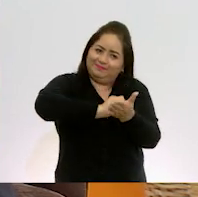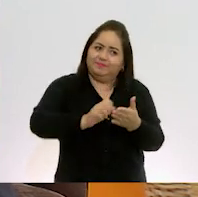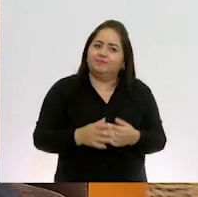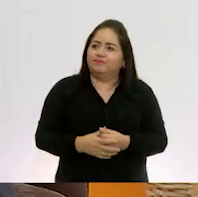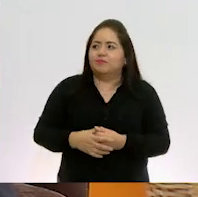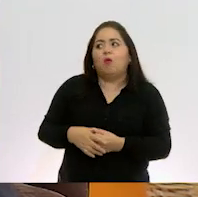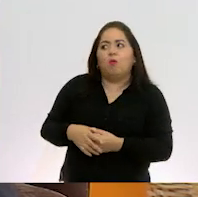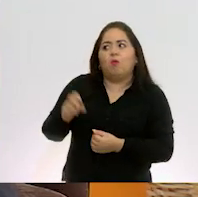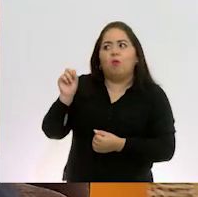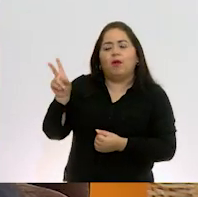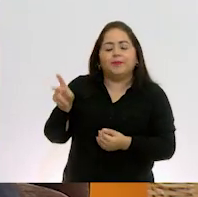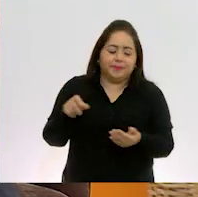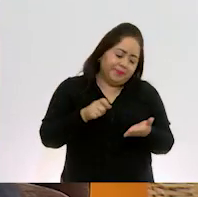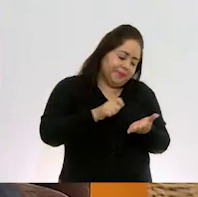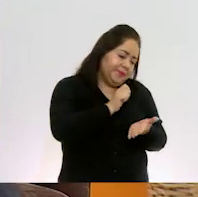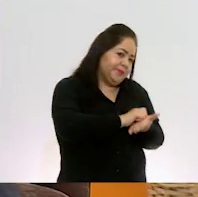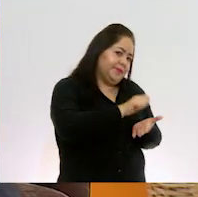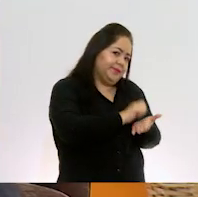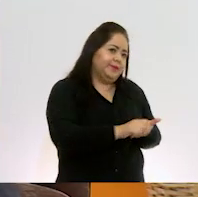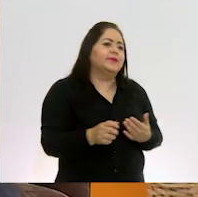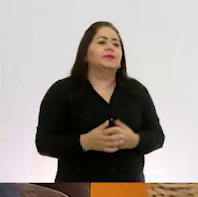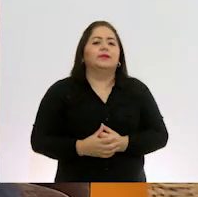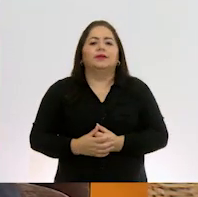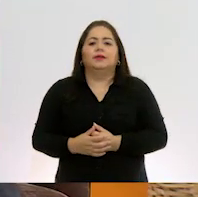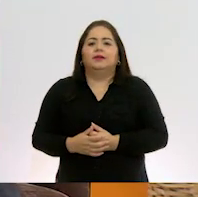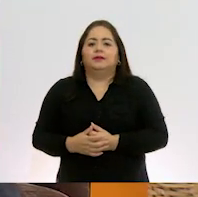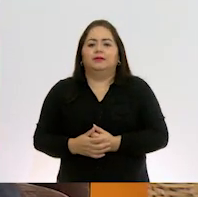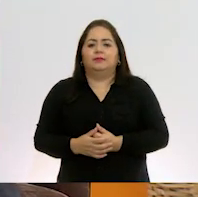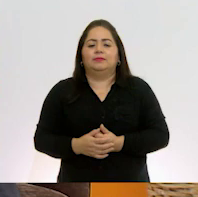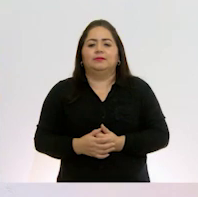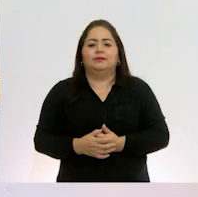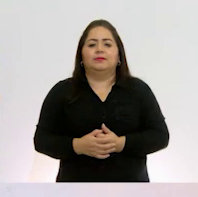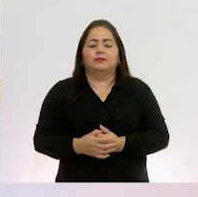¿Estoy bien? Ok.